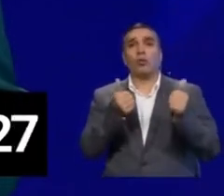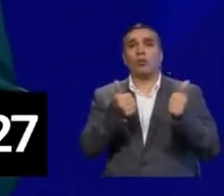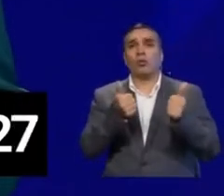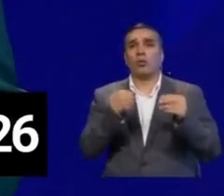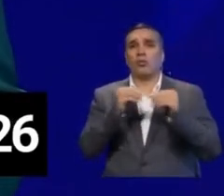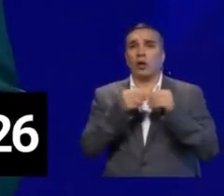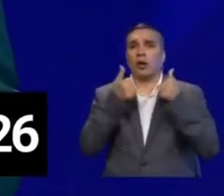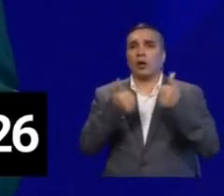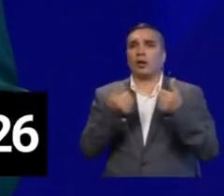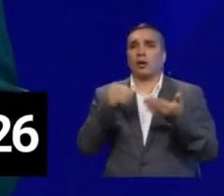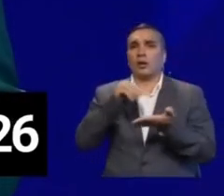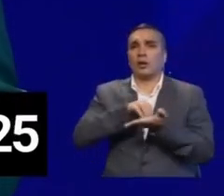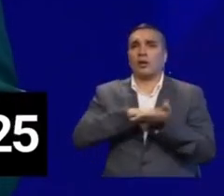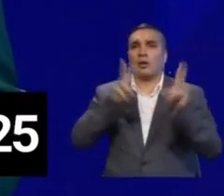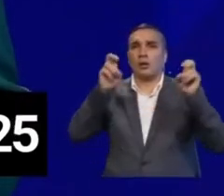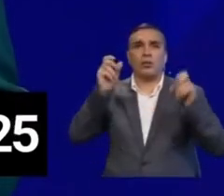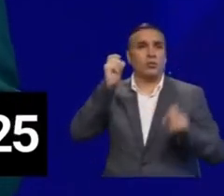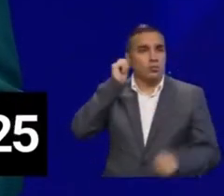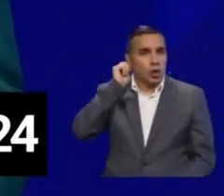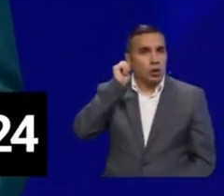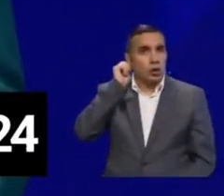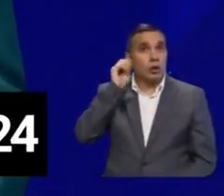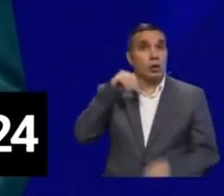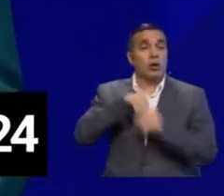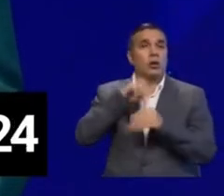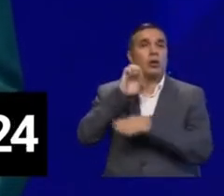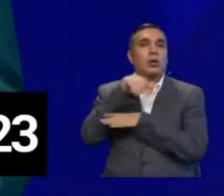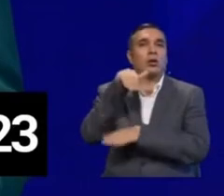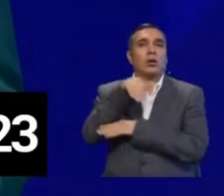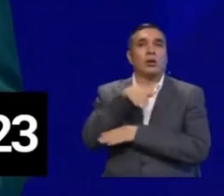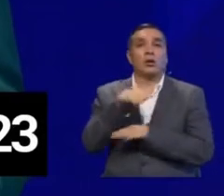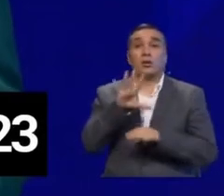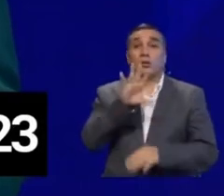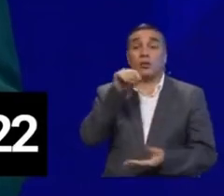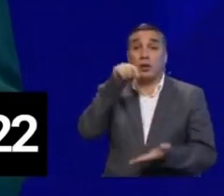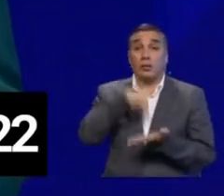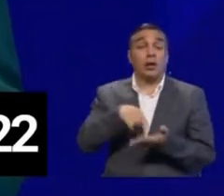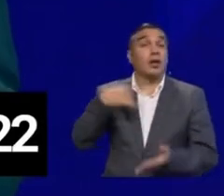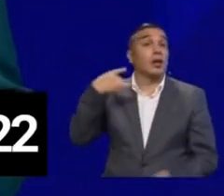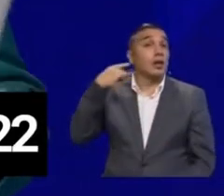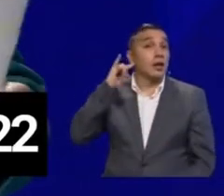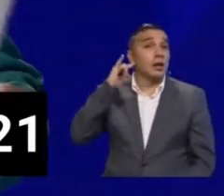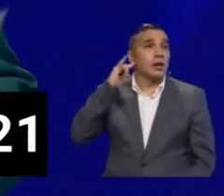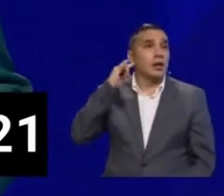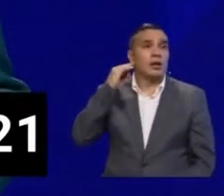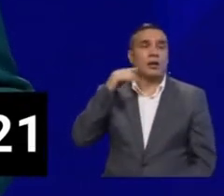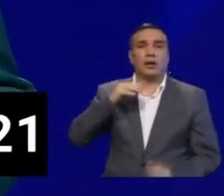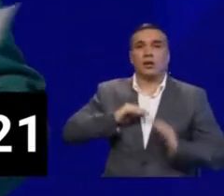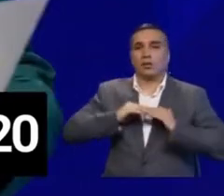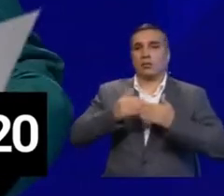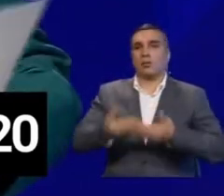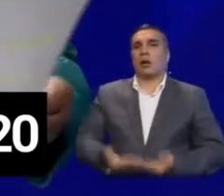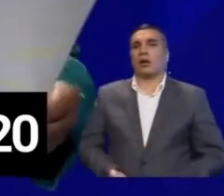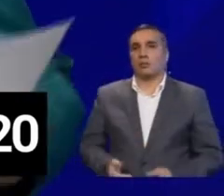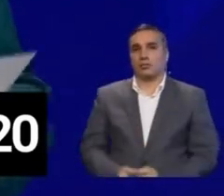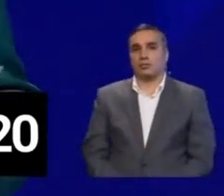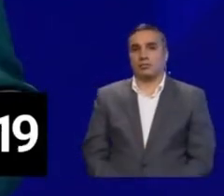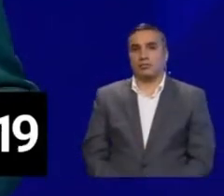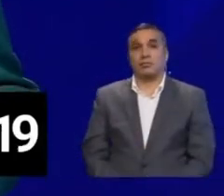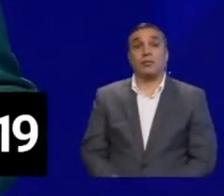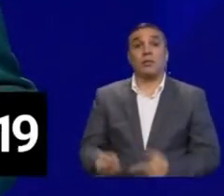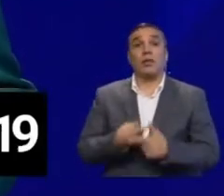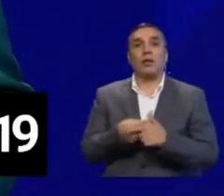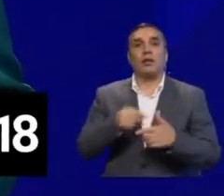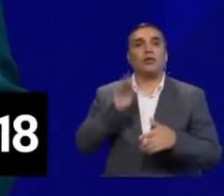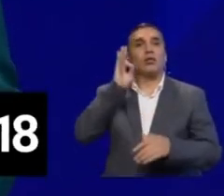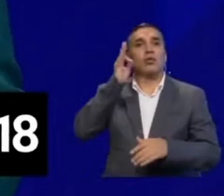candidatos hayan incorporado los temas de mujeres. En el Ecuador, casi 50.000 niñas se embarazan y esto hace que trunquen